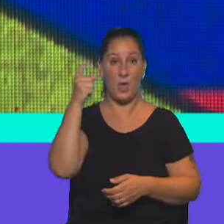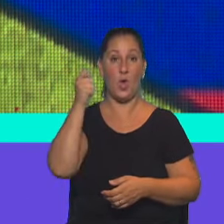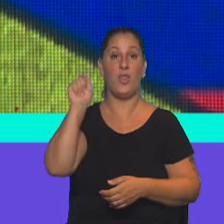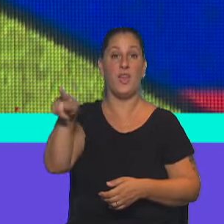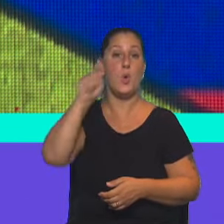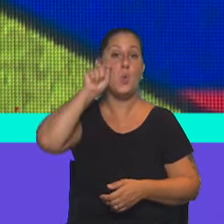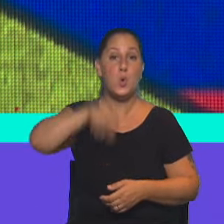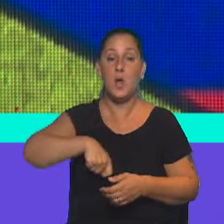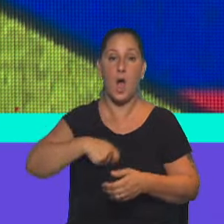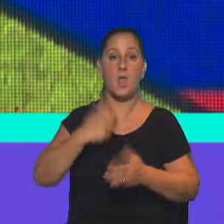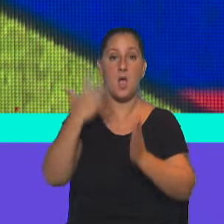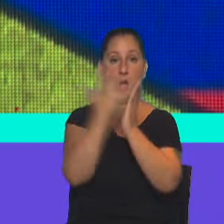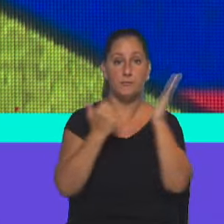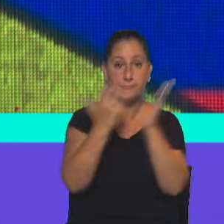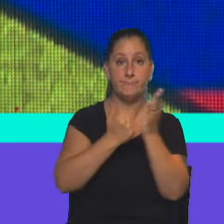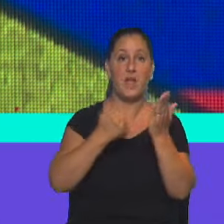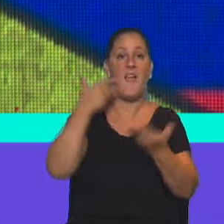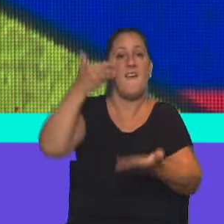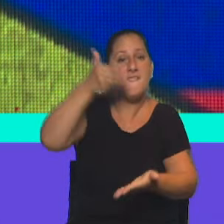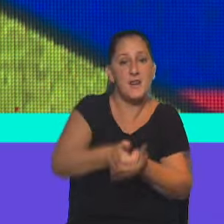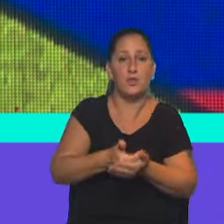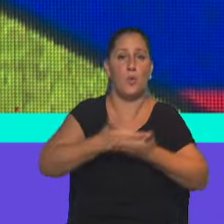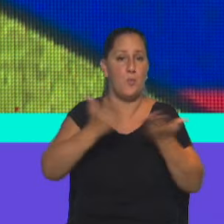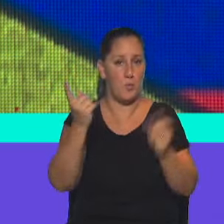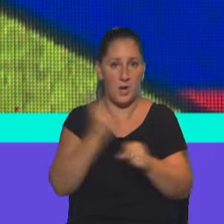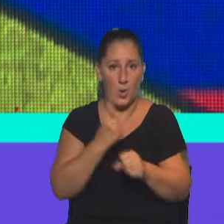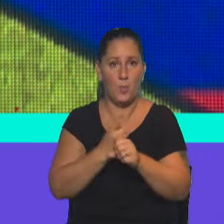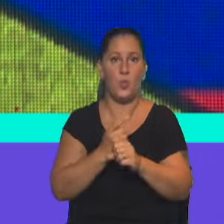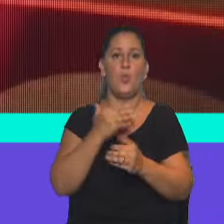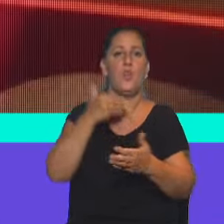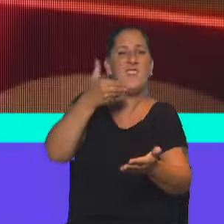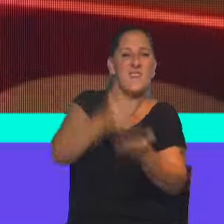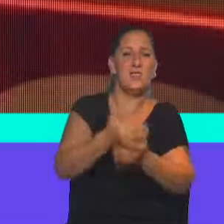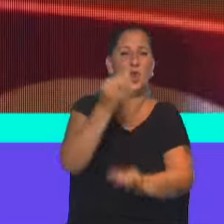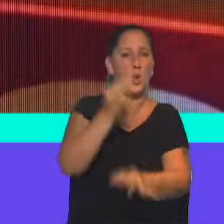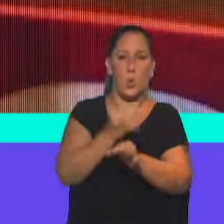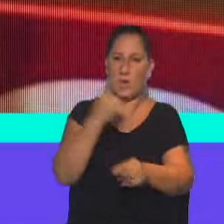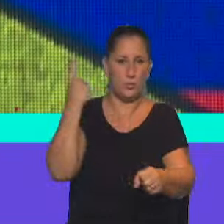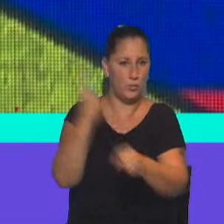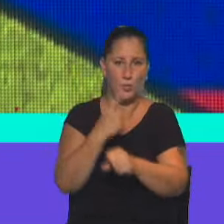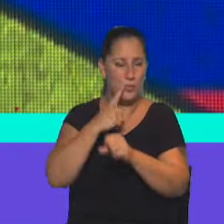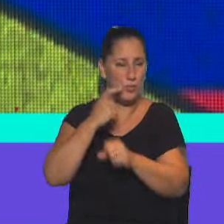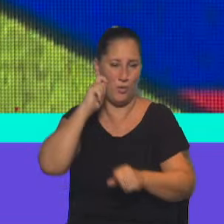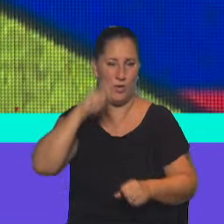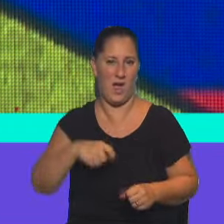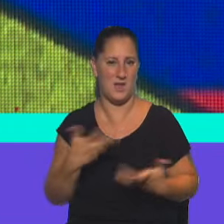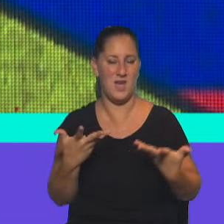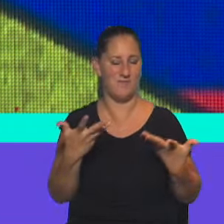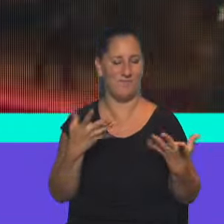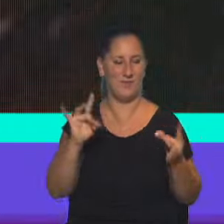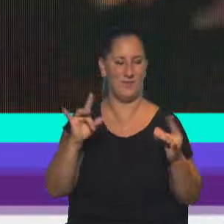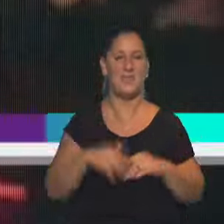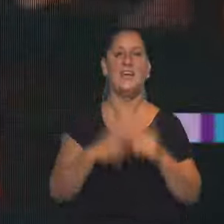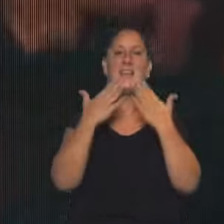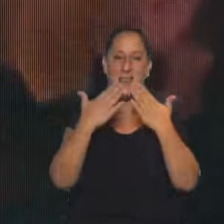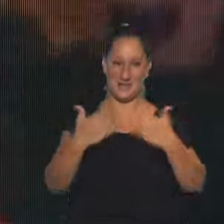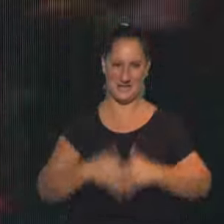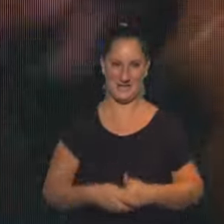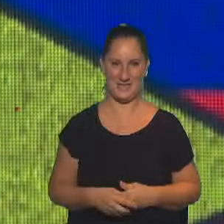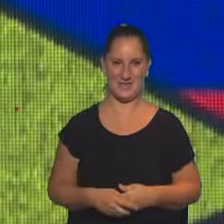con inversión pública educación de las universidades públicas se fueron en un limbo exactamente la asignación